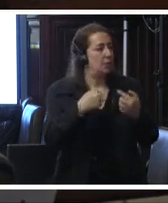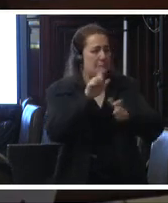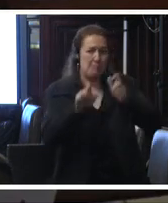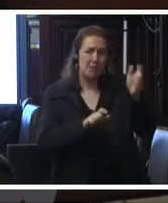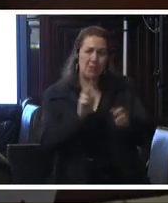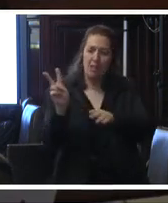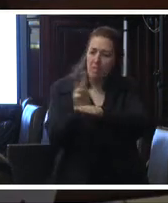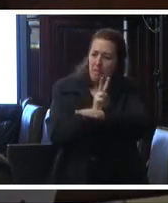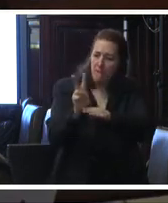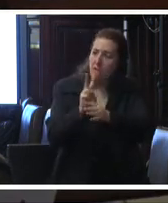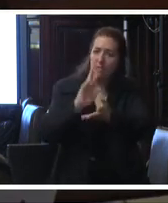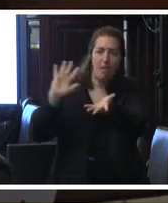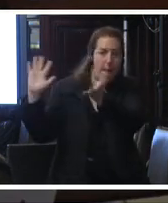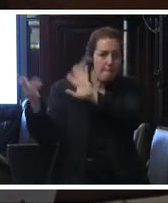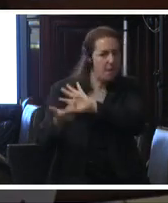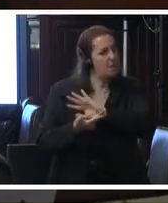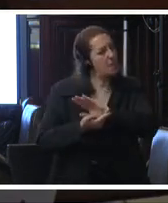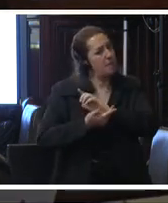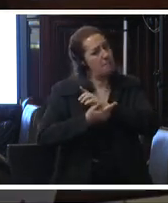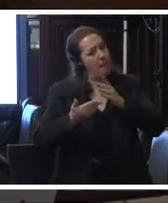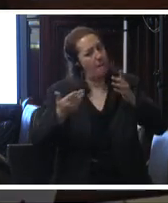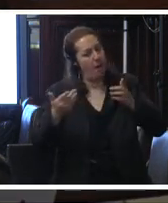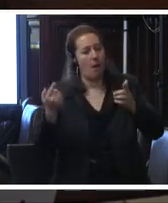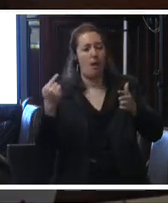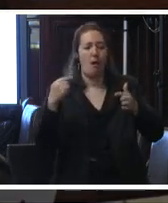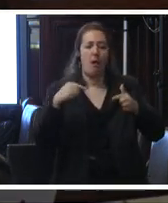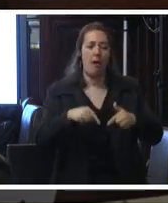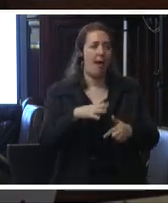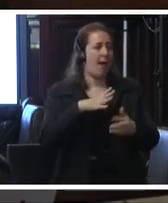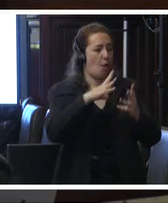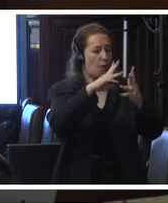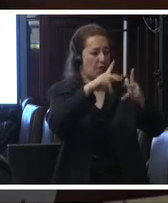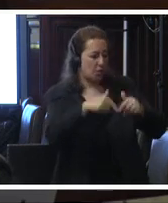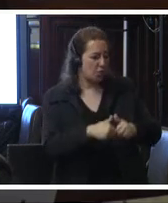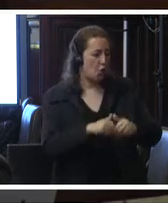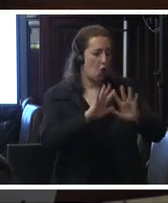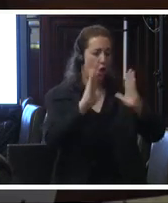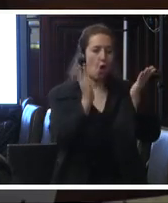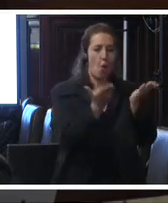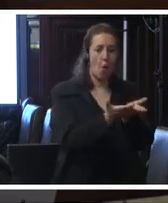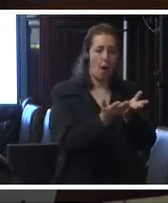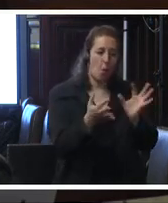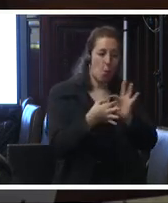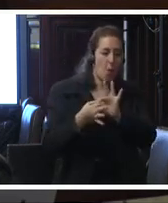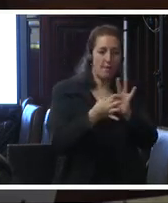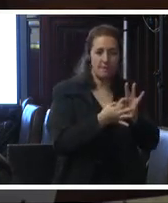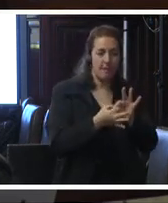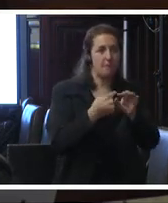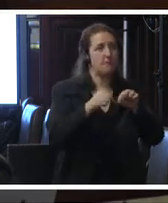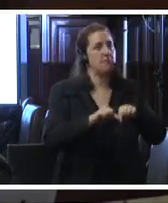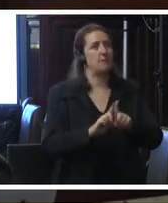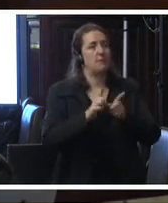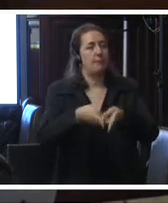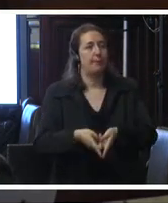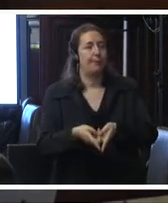ha crecido de manera ostensible. Ya organizaciones como Global Witness, Amnistía Internacional, la